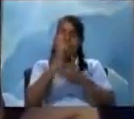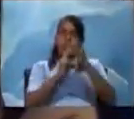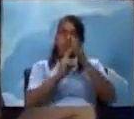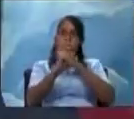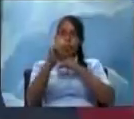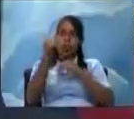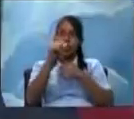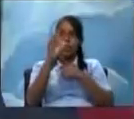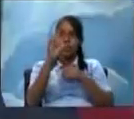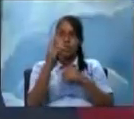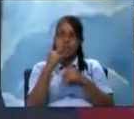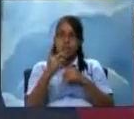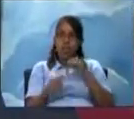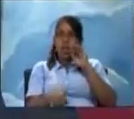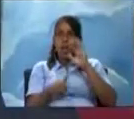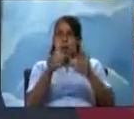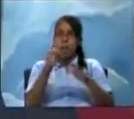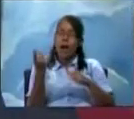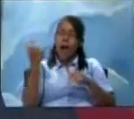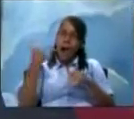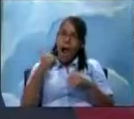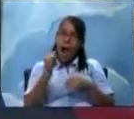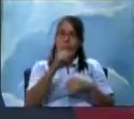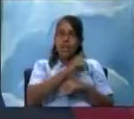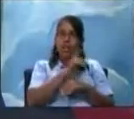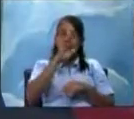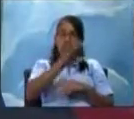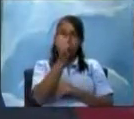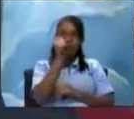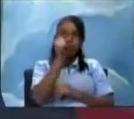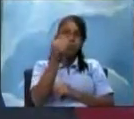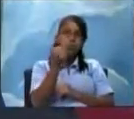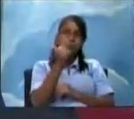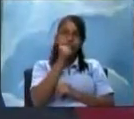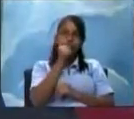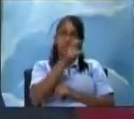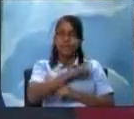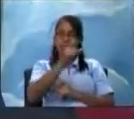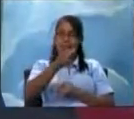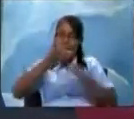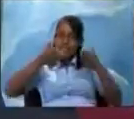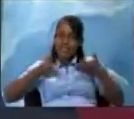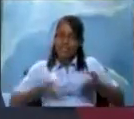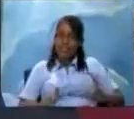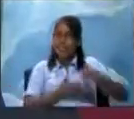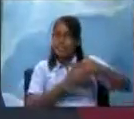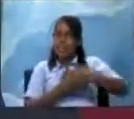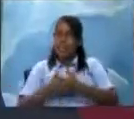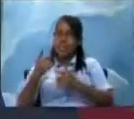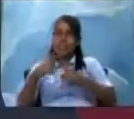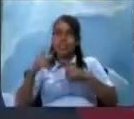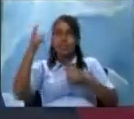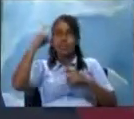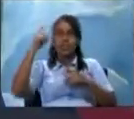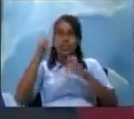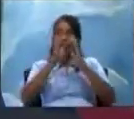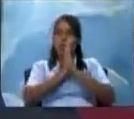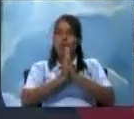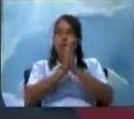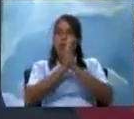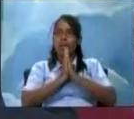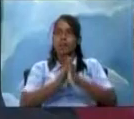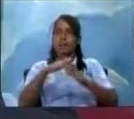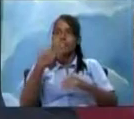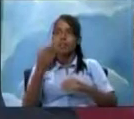Verso 17 dice: Mas ay de las que estén encinta y de las que críen en aquellos días. Orad